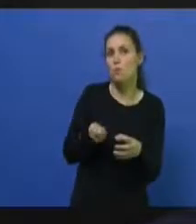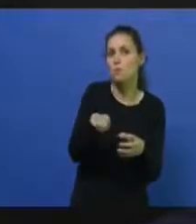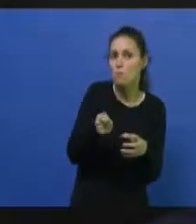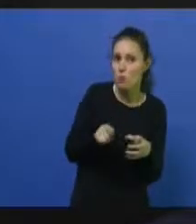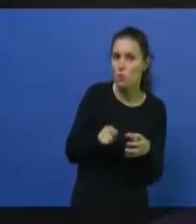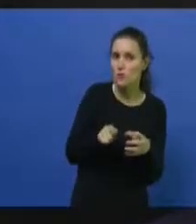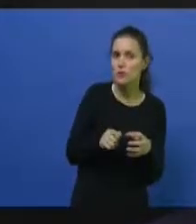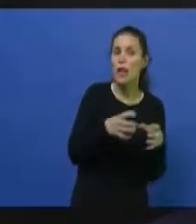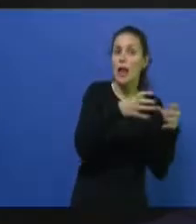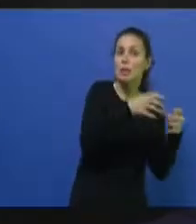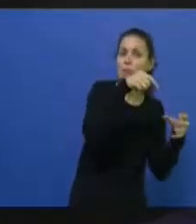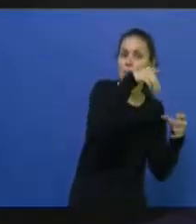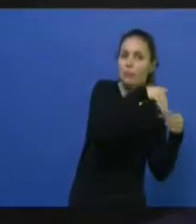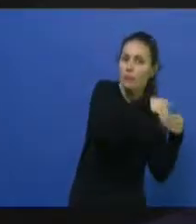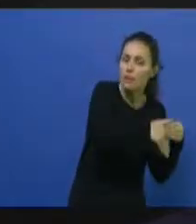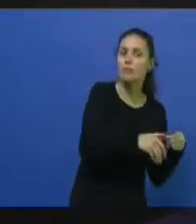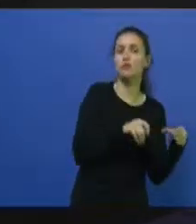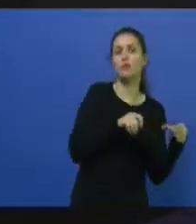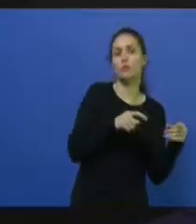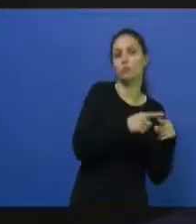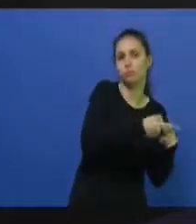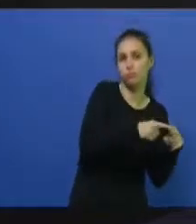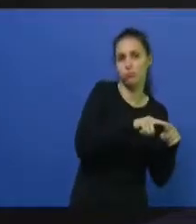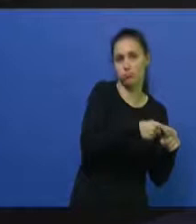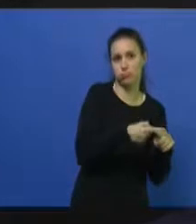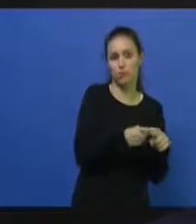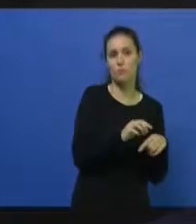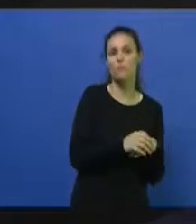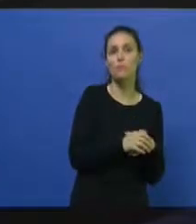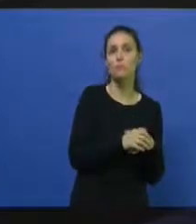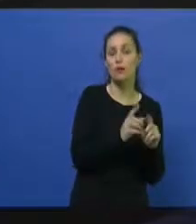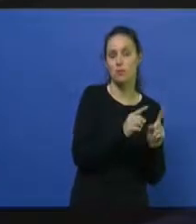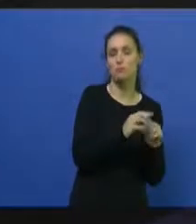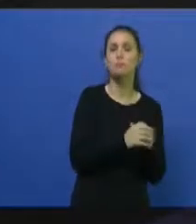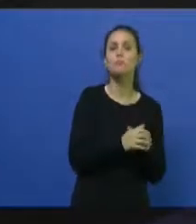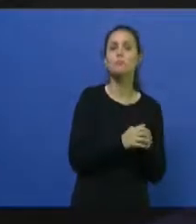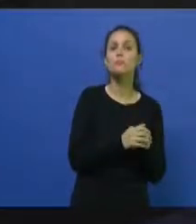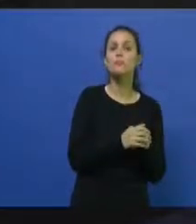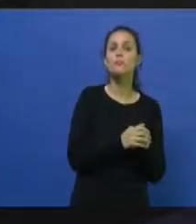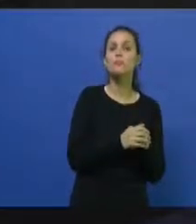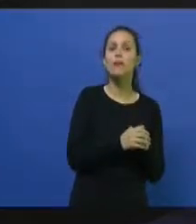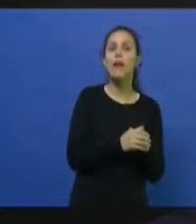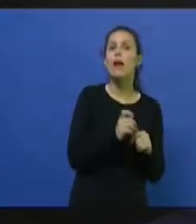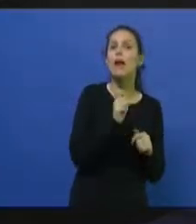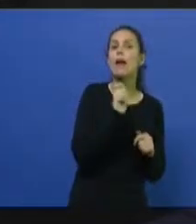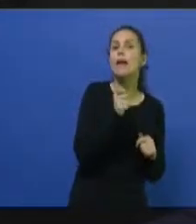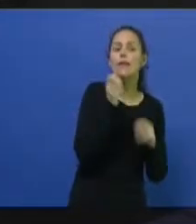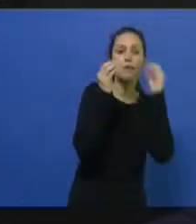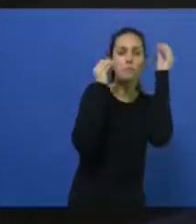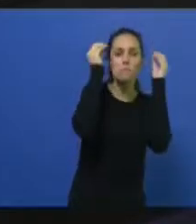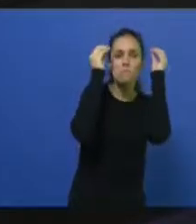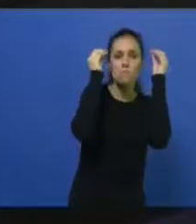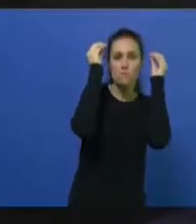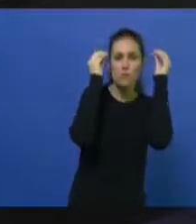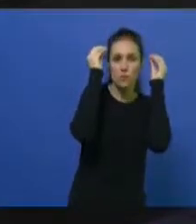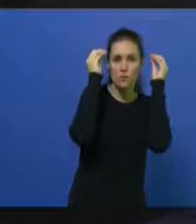de las mismas fuerzas políticas. Ajá. Y fundamentalmente quienes están preocupados, pero preocupados en serio, son la base